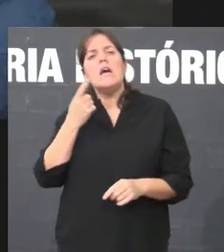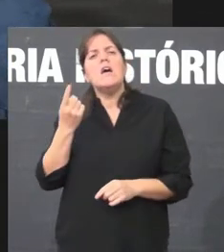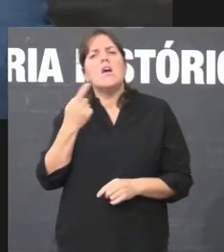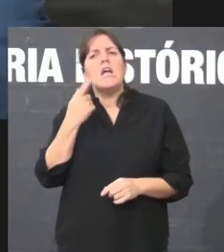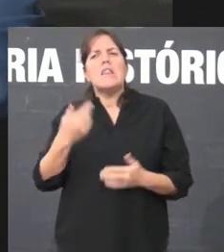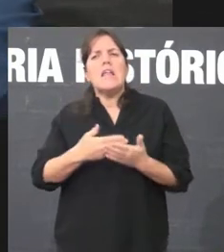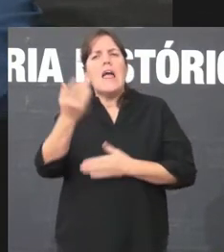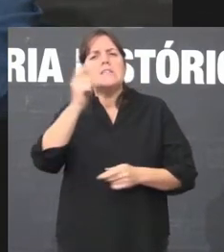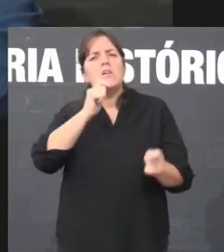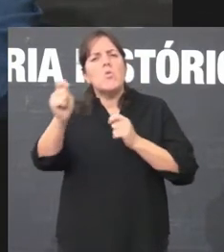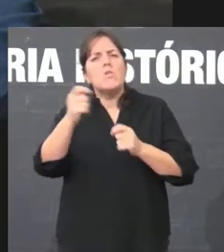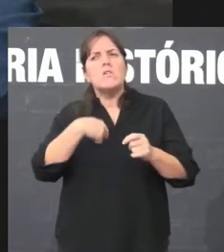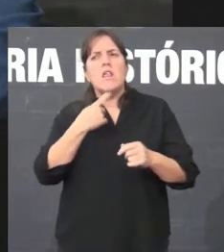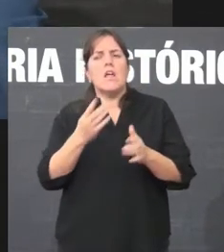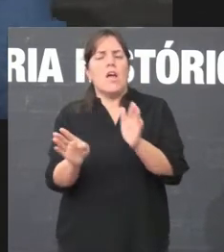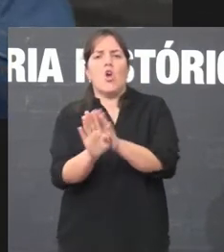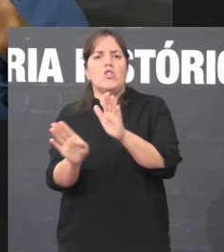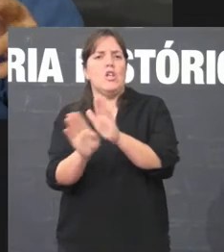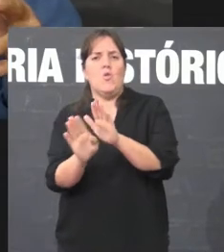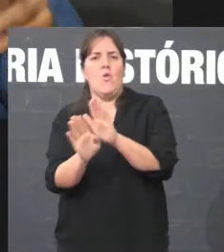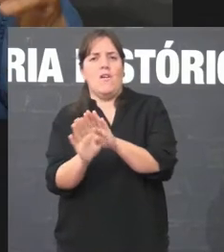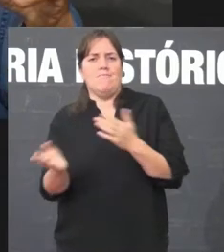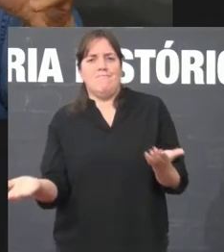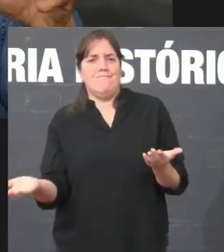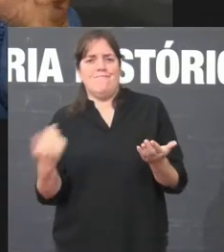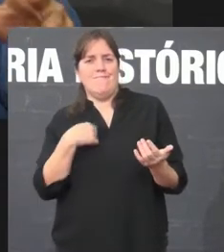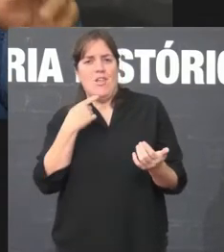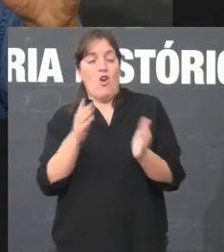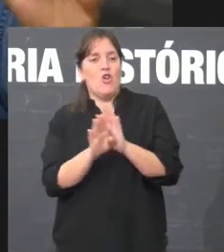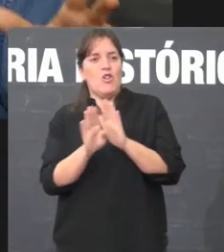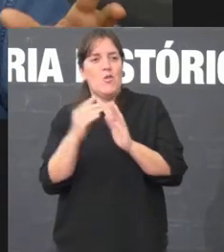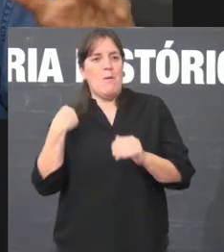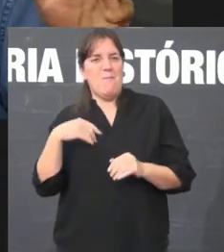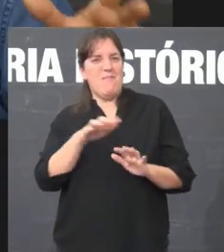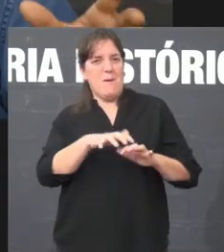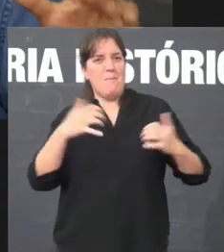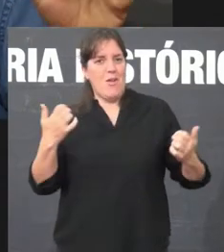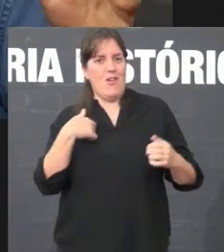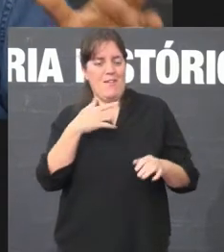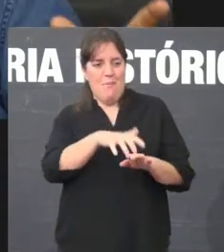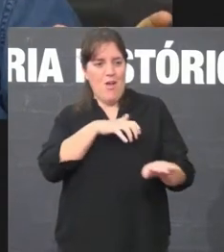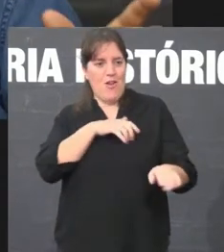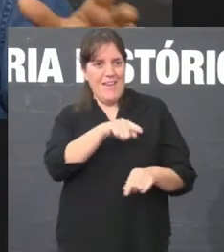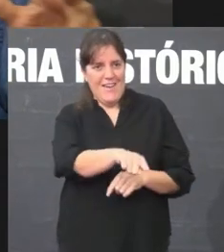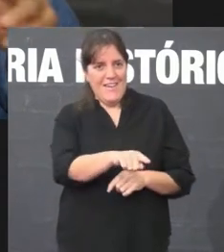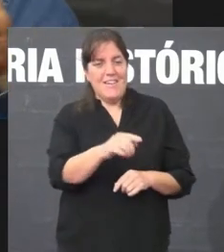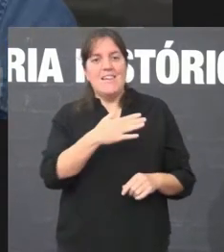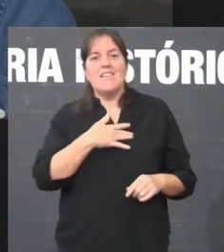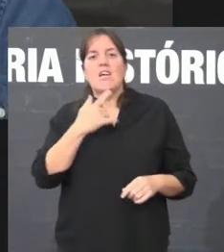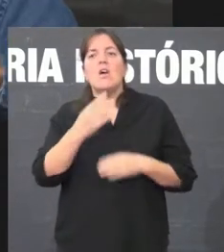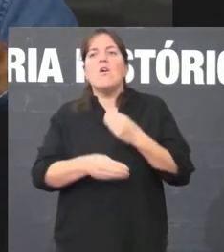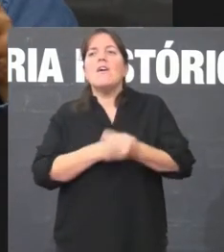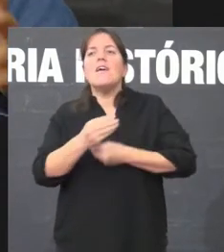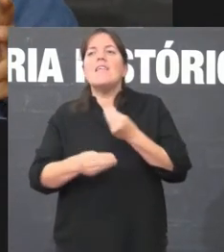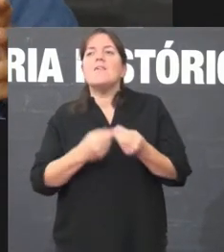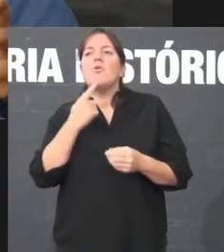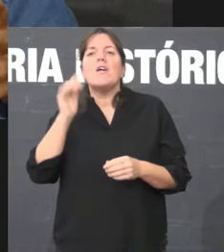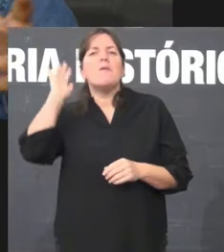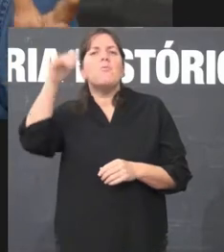las seguiremos manteniendo. Ahora bien, ¿cuál es el ejercicio que ha hecho el republicanismo en los